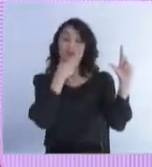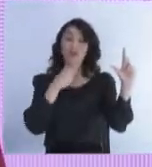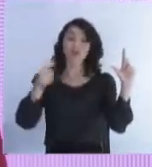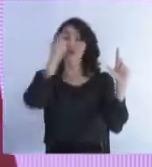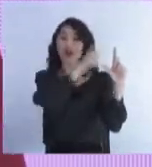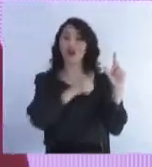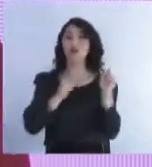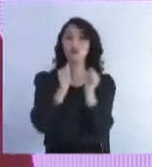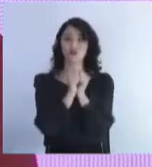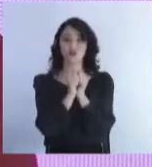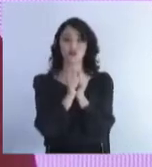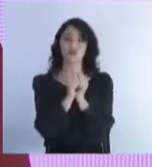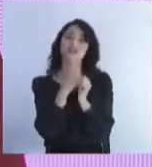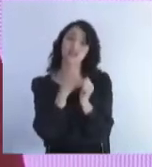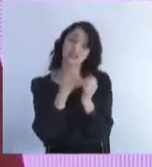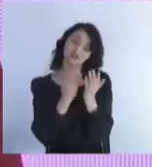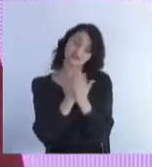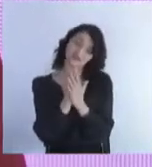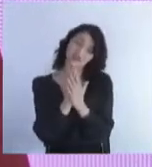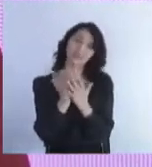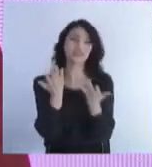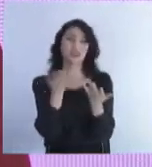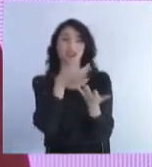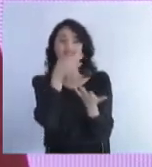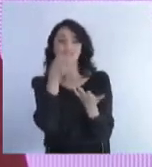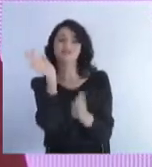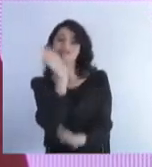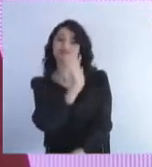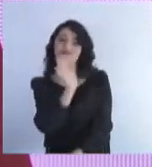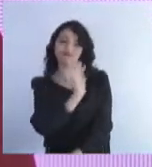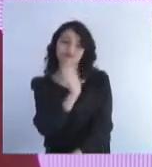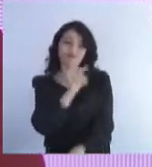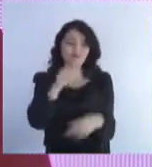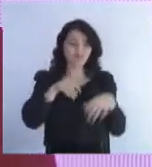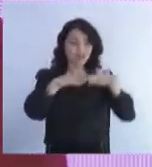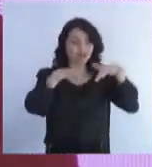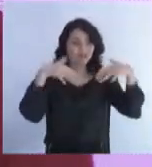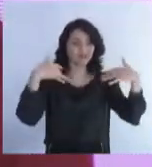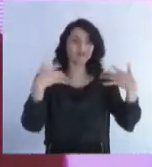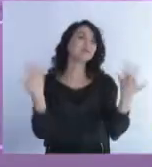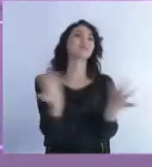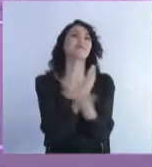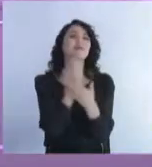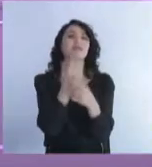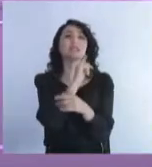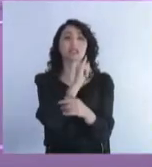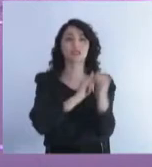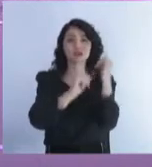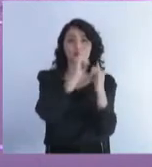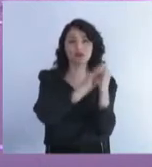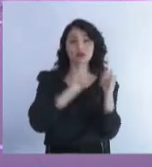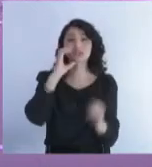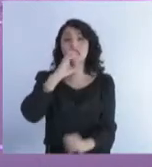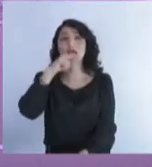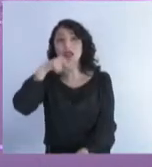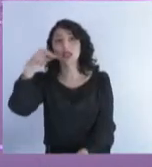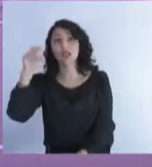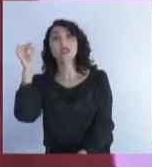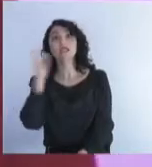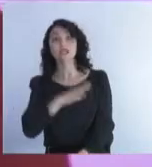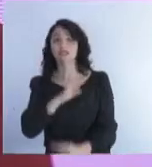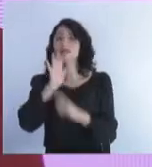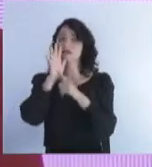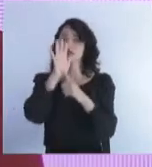juntos, queremos empezar a despedir este evento. Este contenido va a ser emitido por CNN Chile y va a